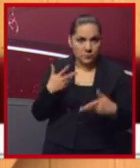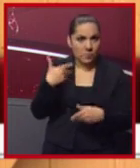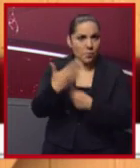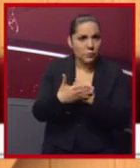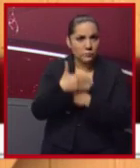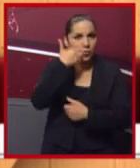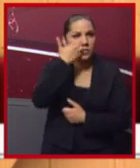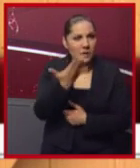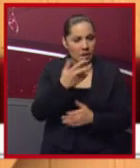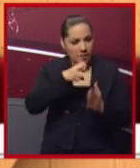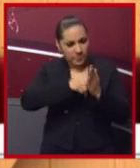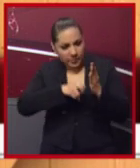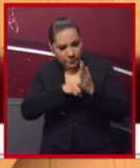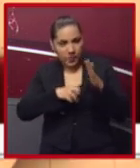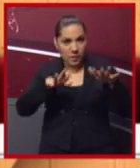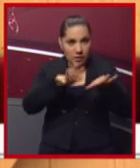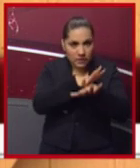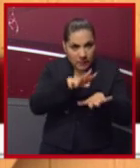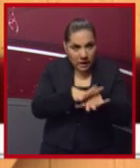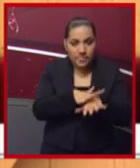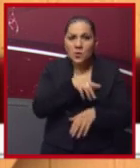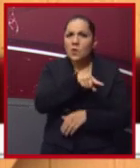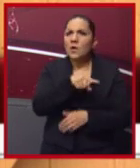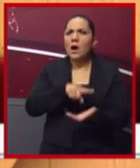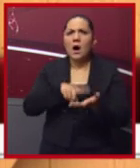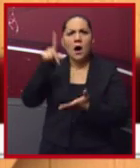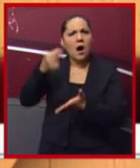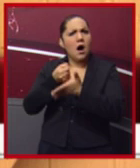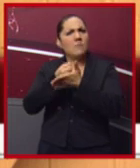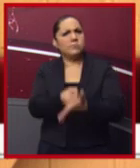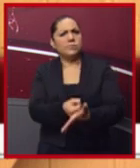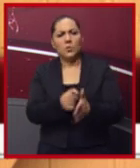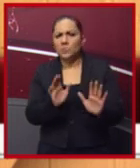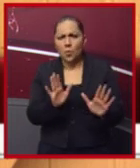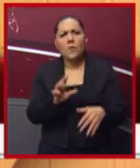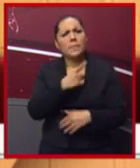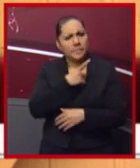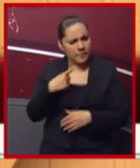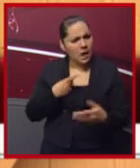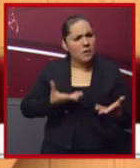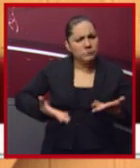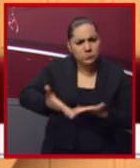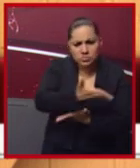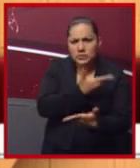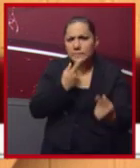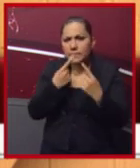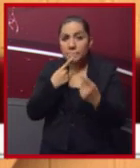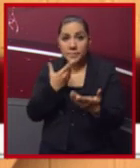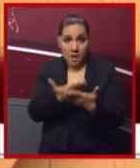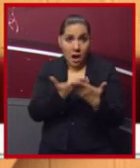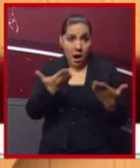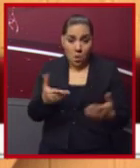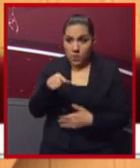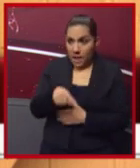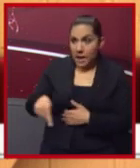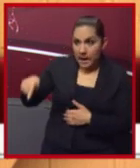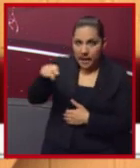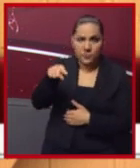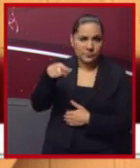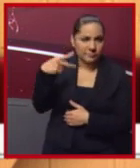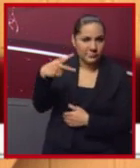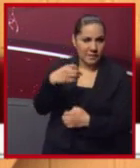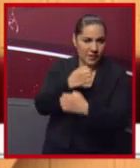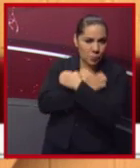a dictaminar no sea de nuevo una imposición. Aquí están representadas las mayorías de las corrientes de pensamiento del